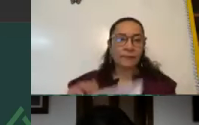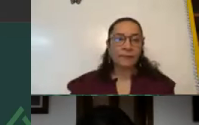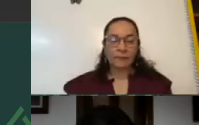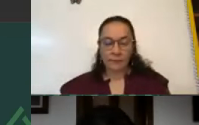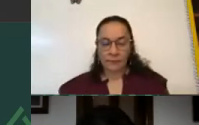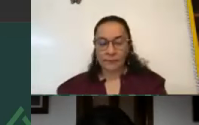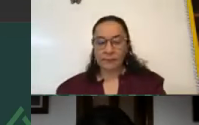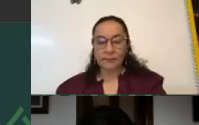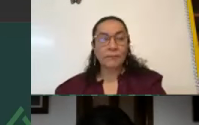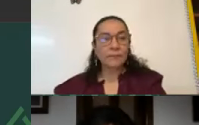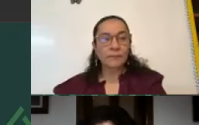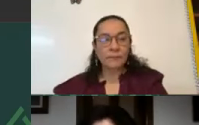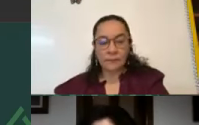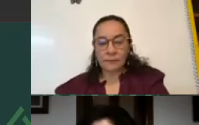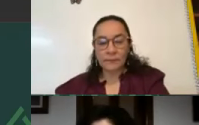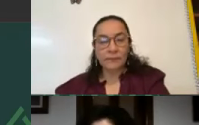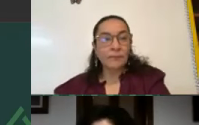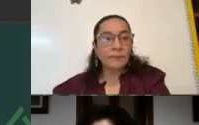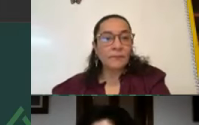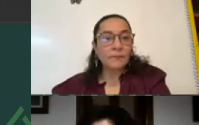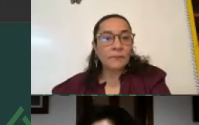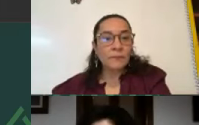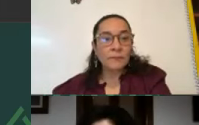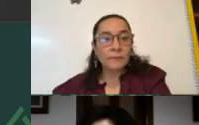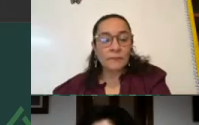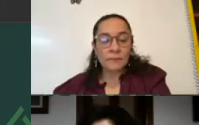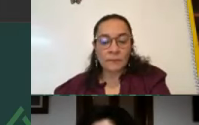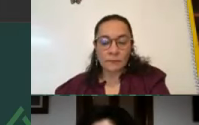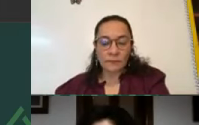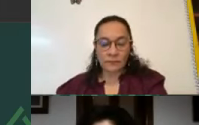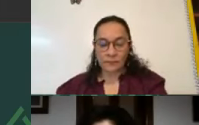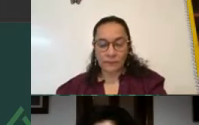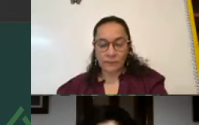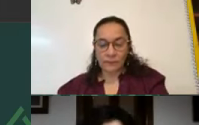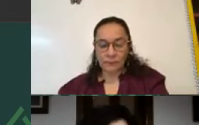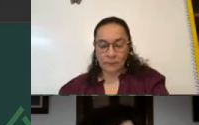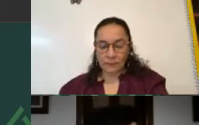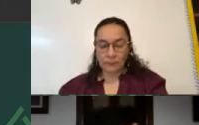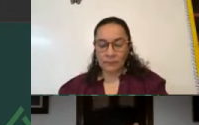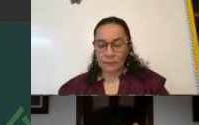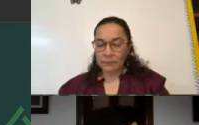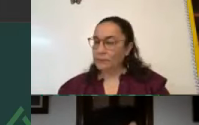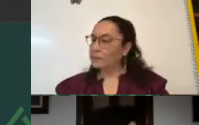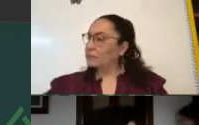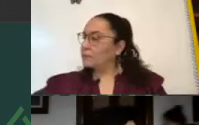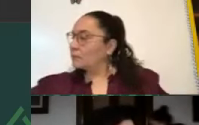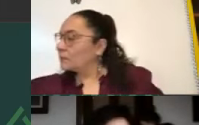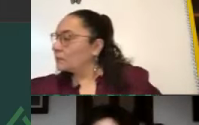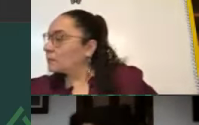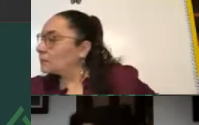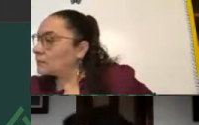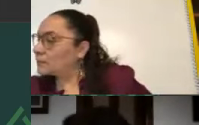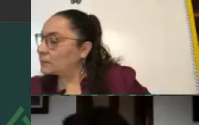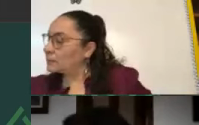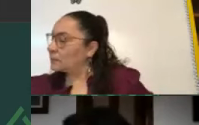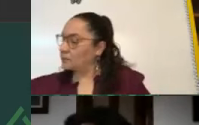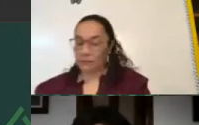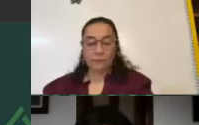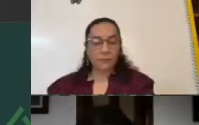Atendiendo al principio de capacidad contributiva, que se traduce en el deber de aportar una parte justa y adecuada de